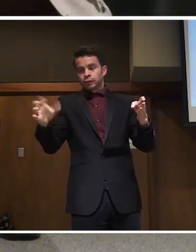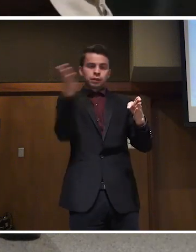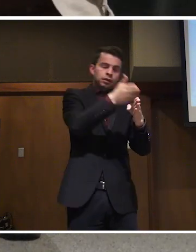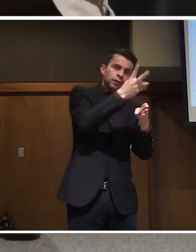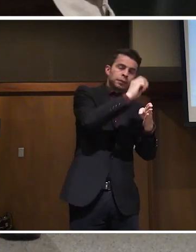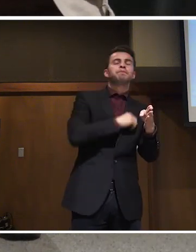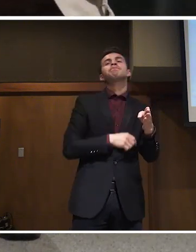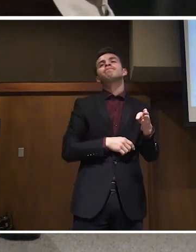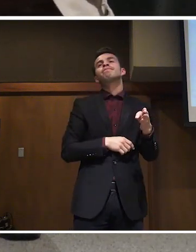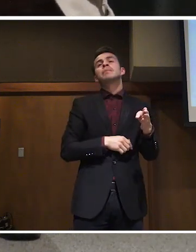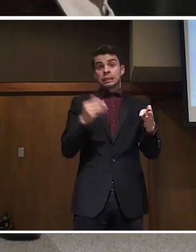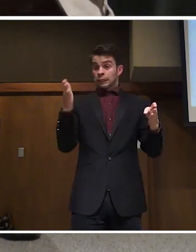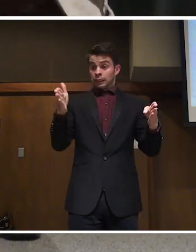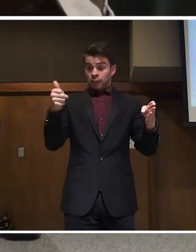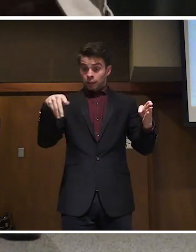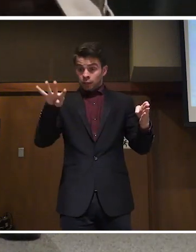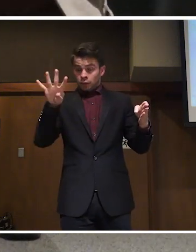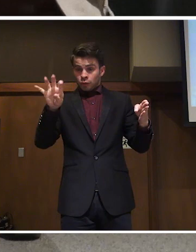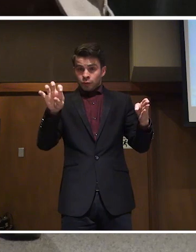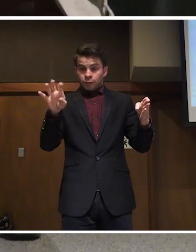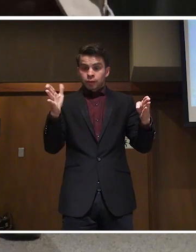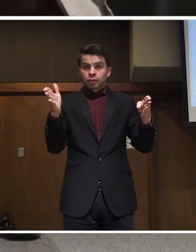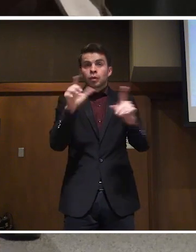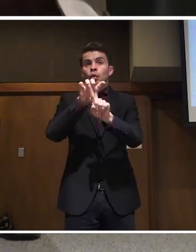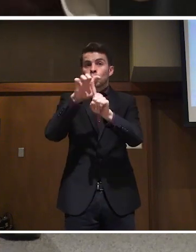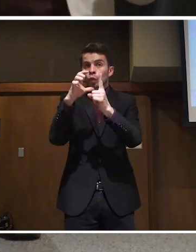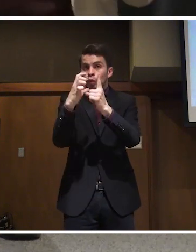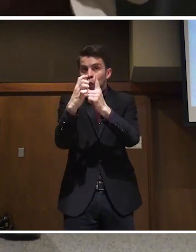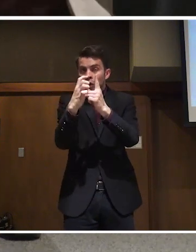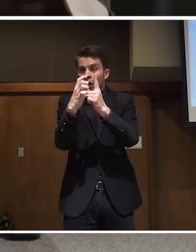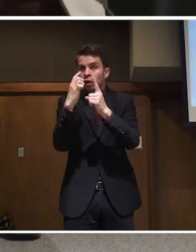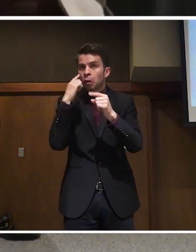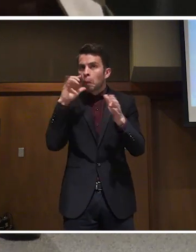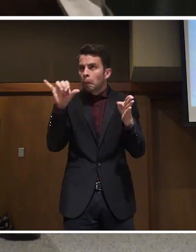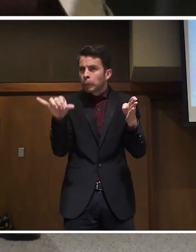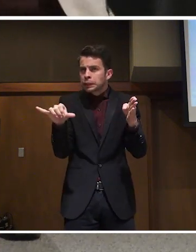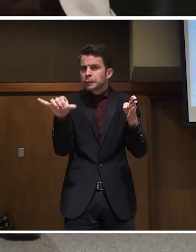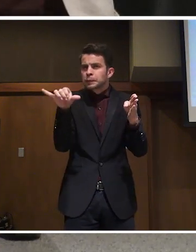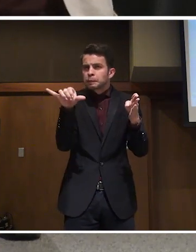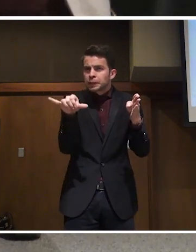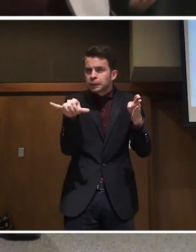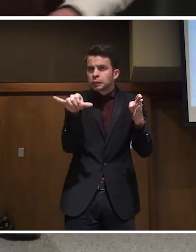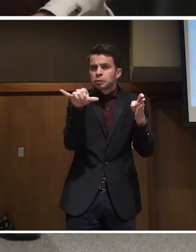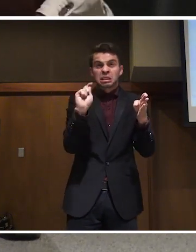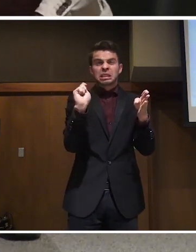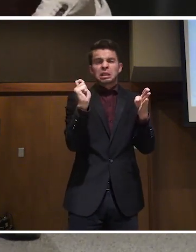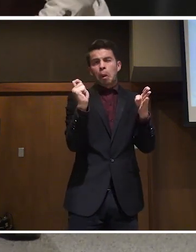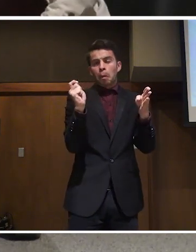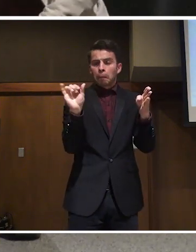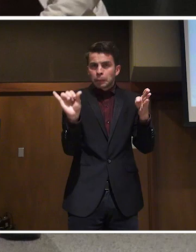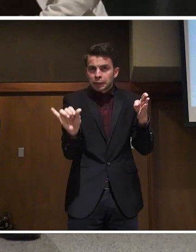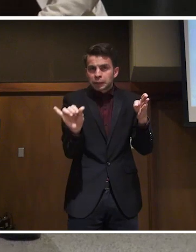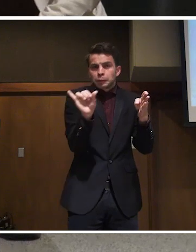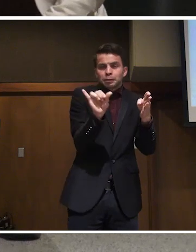muchas supervivencias en la cultura que vienen y que uno puede entender si las